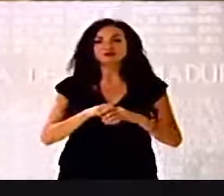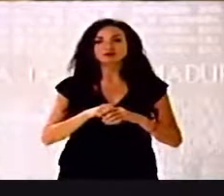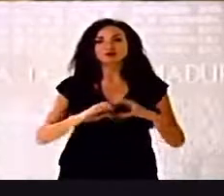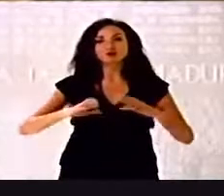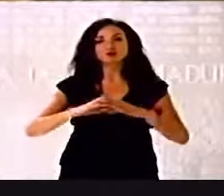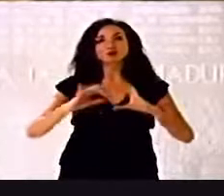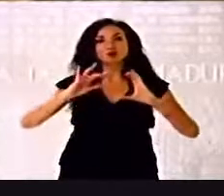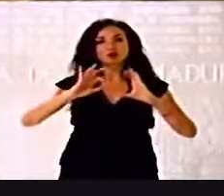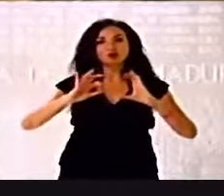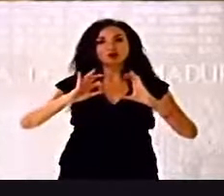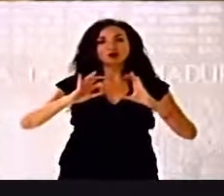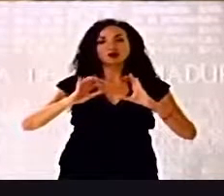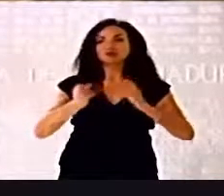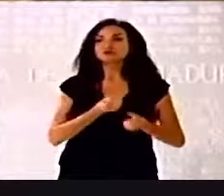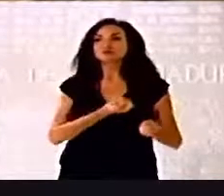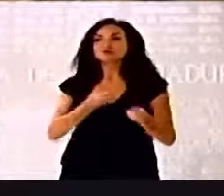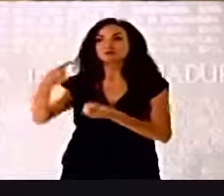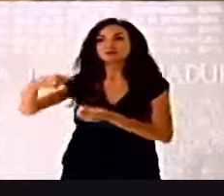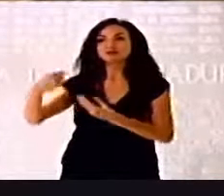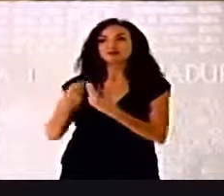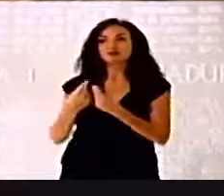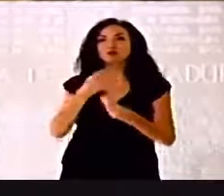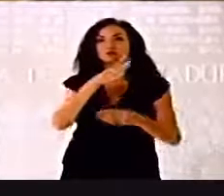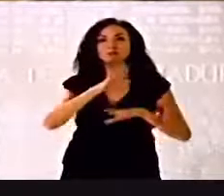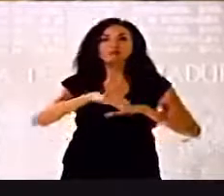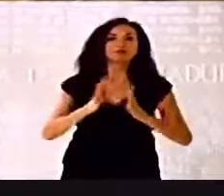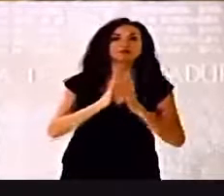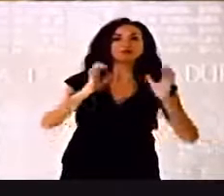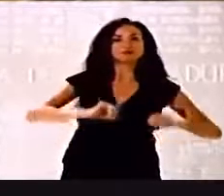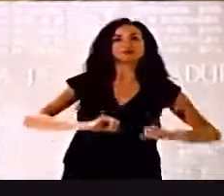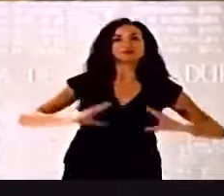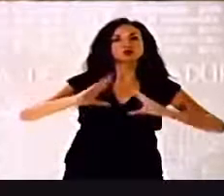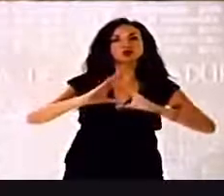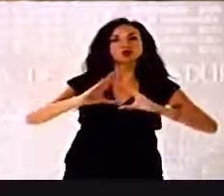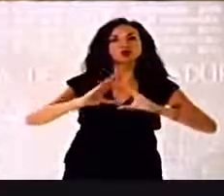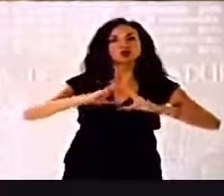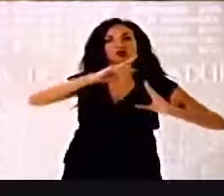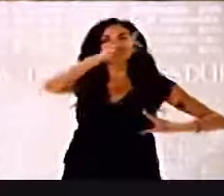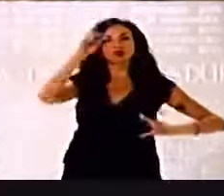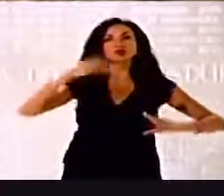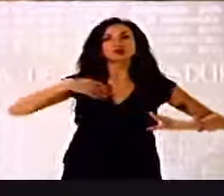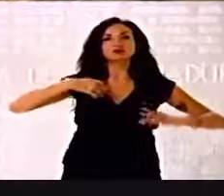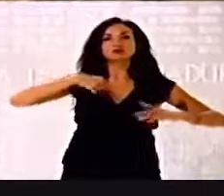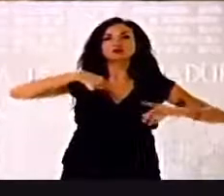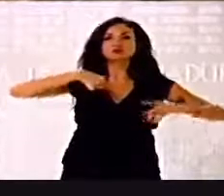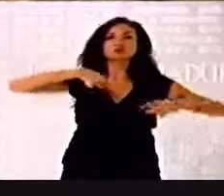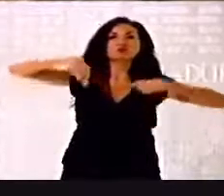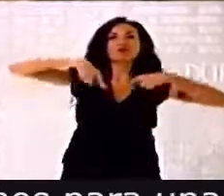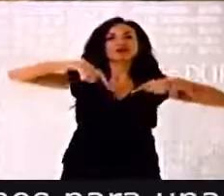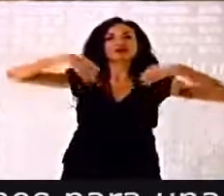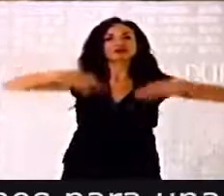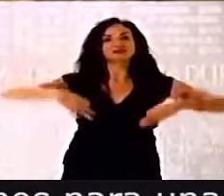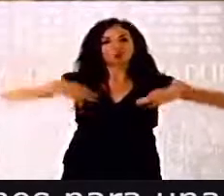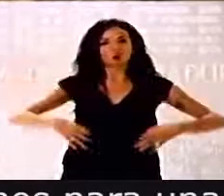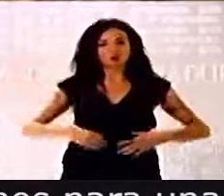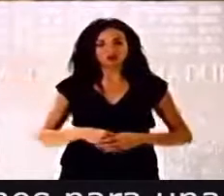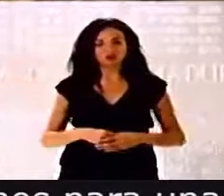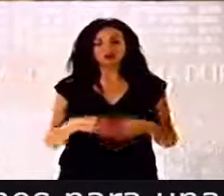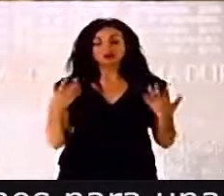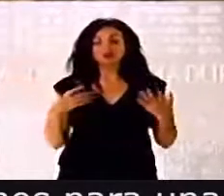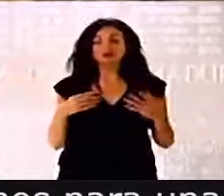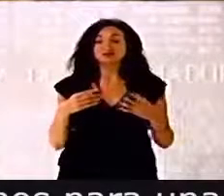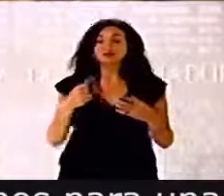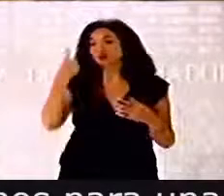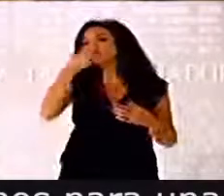al presidente de la Junta para que acuerde con la Comunidad de Madrid una movilidad segura entre los habitantes de ambas regiones. Y en relación a esto, sé que es un